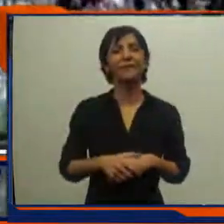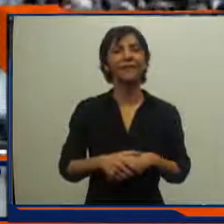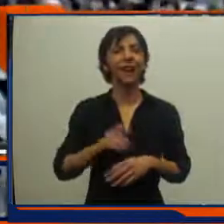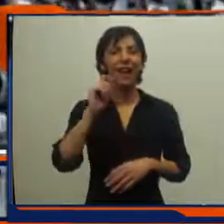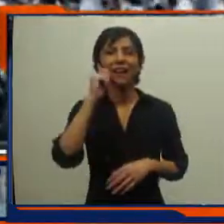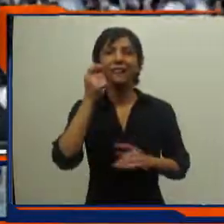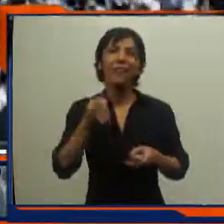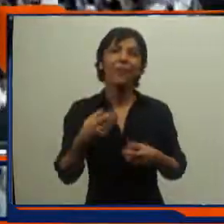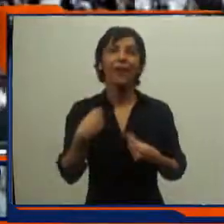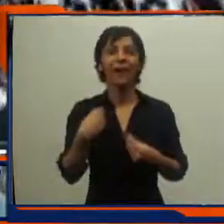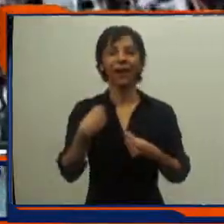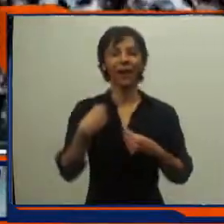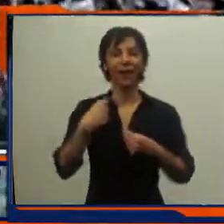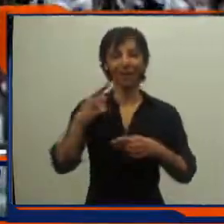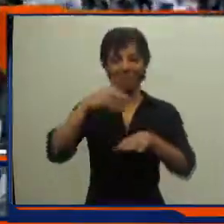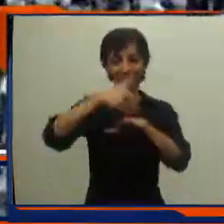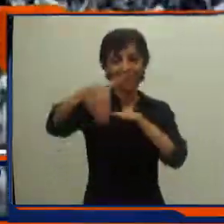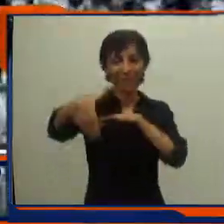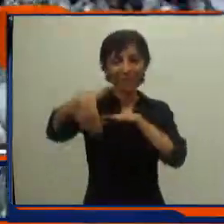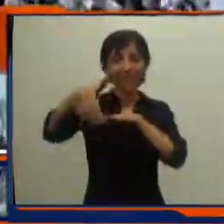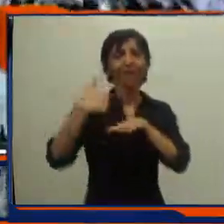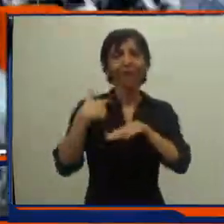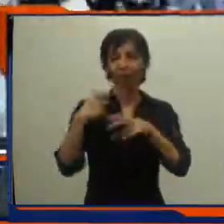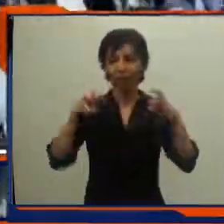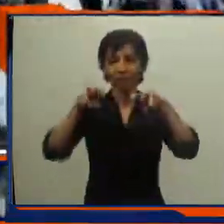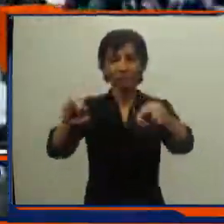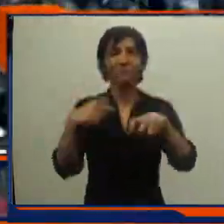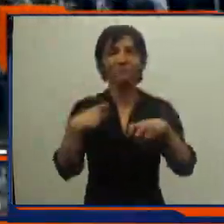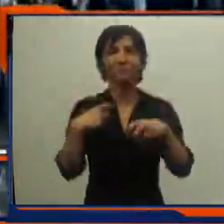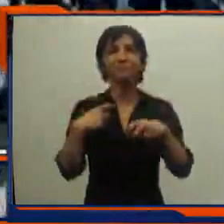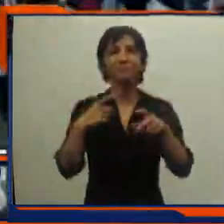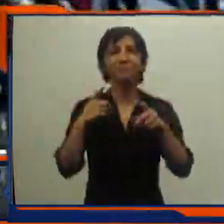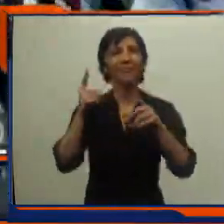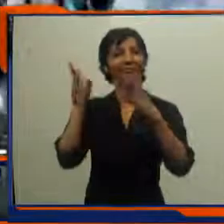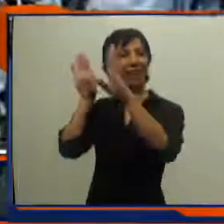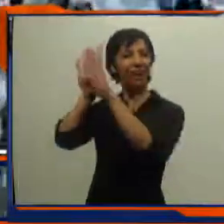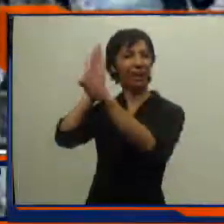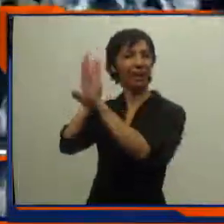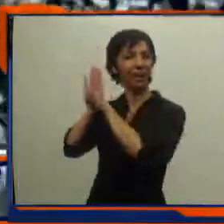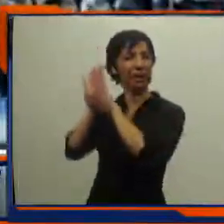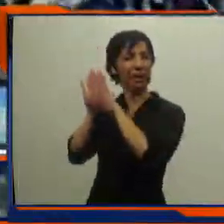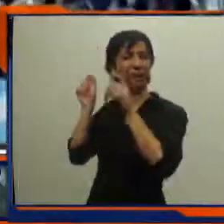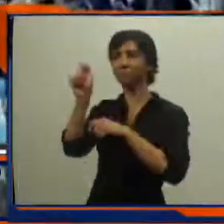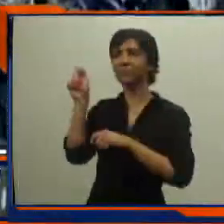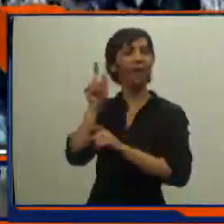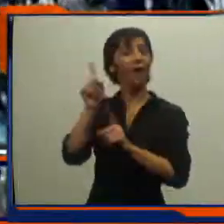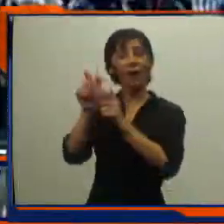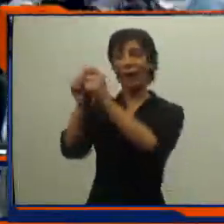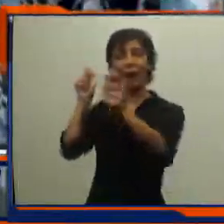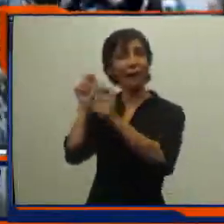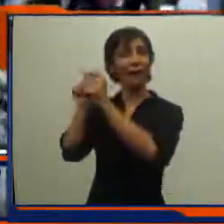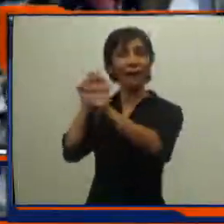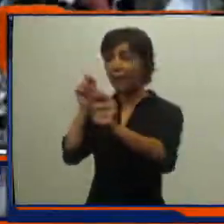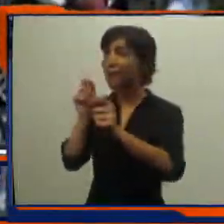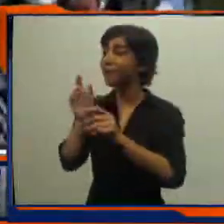no cerrar las ventanas. Y uno dirá, de no cerrar las cortinas, ¿no? Y uno dirá, bueno, pero sería aberrante. Bueno, en algún momento, en alguna ocasión lo